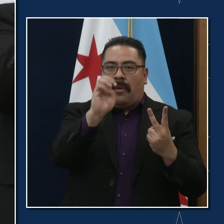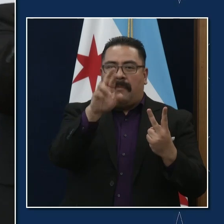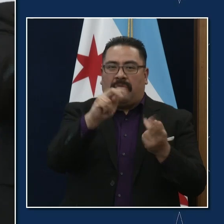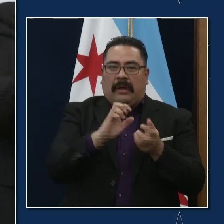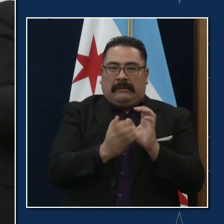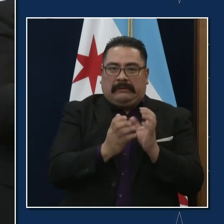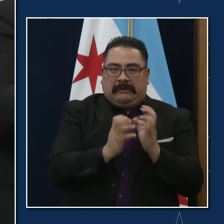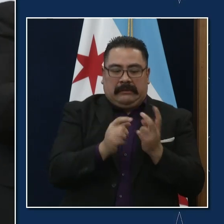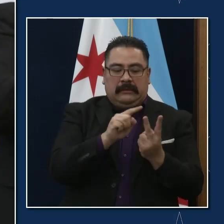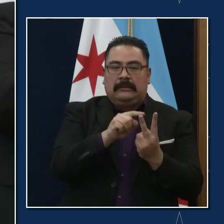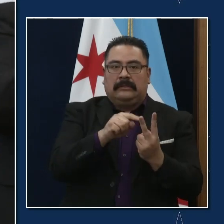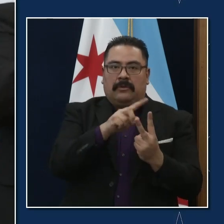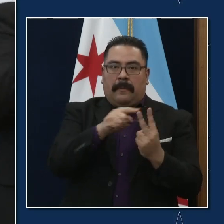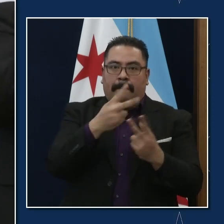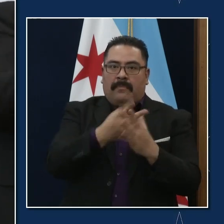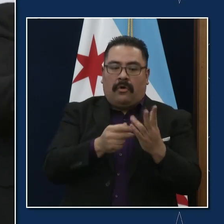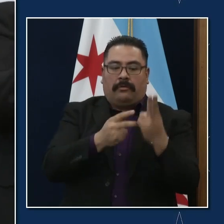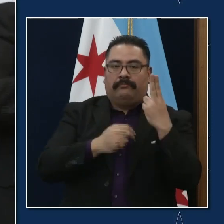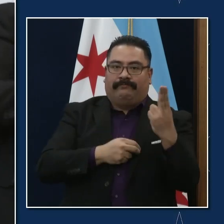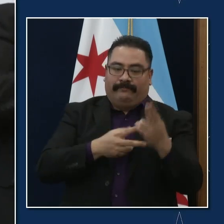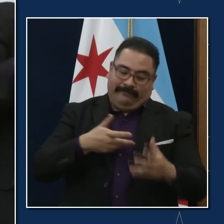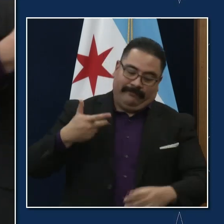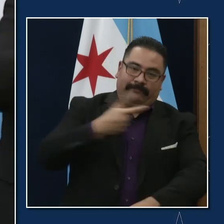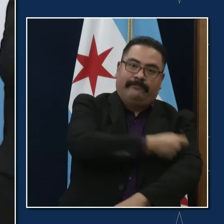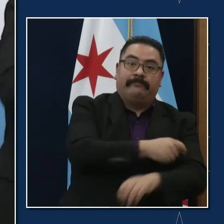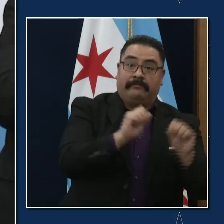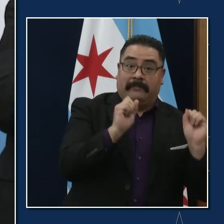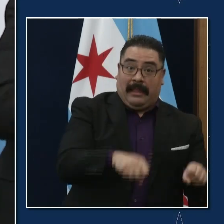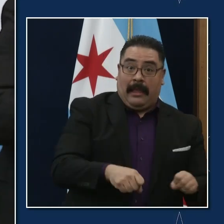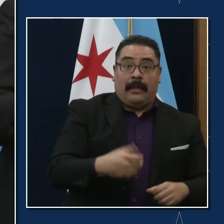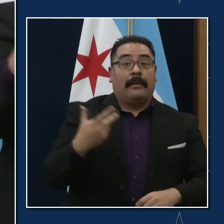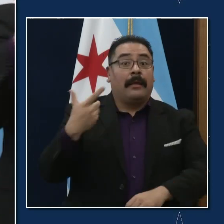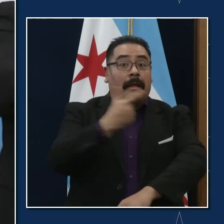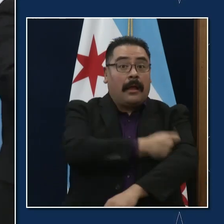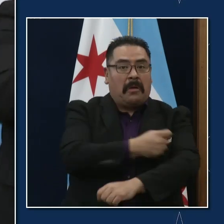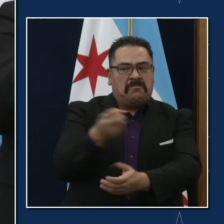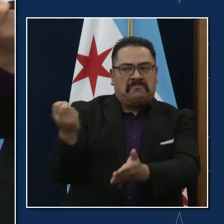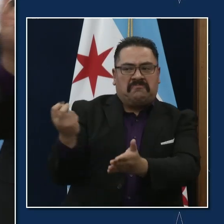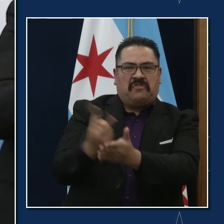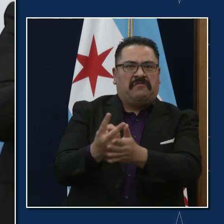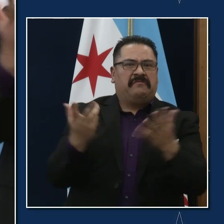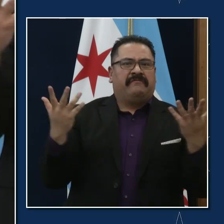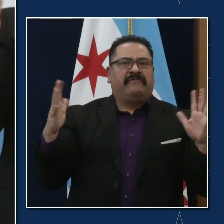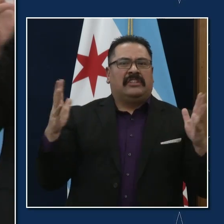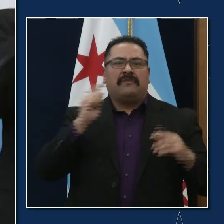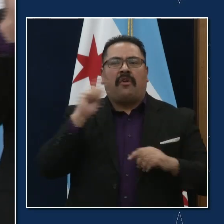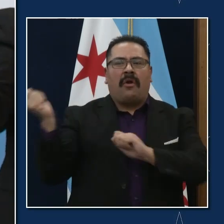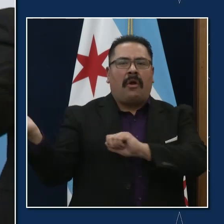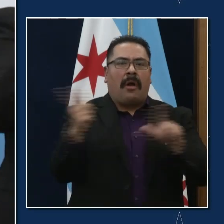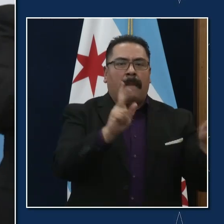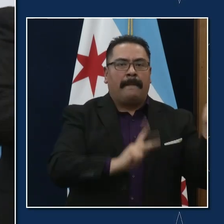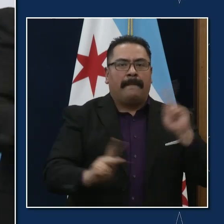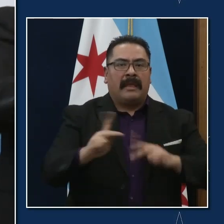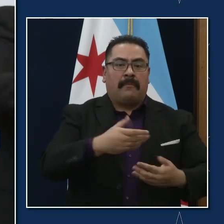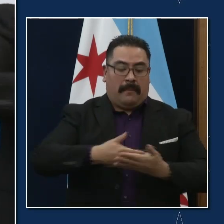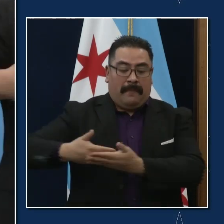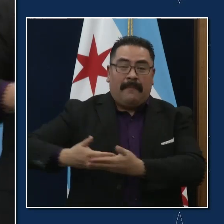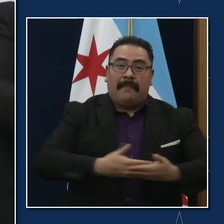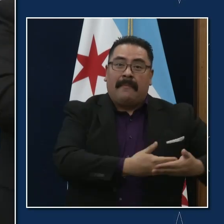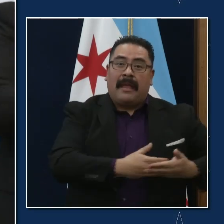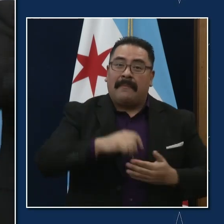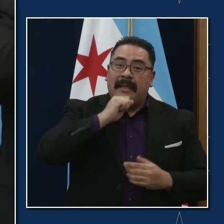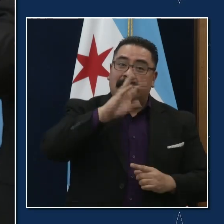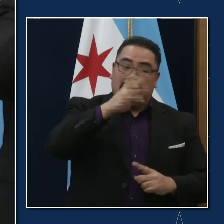son las variantes dominantes. Esta vacuna ha sido aprobada para todas las personas de 6 meses en